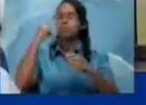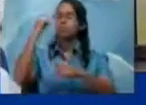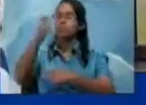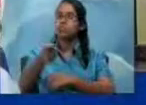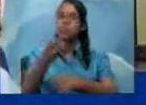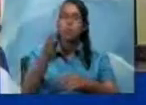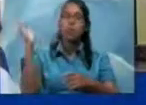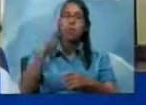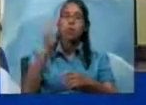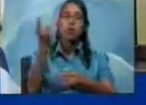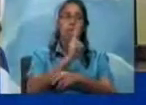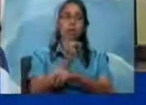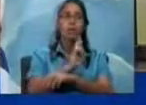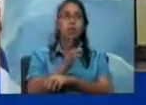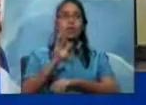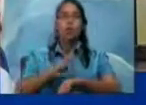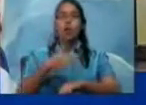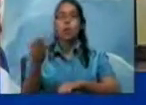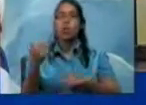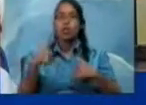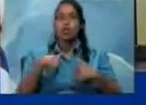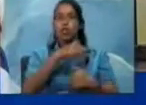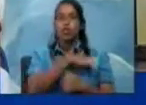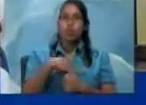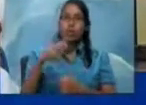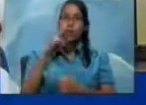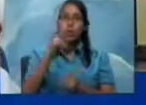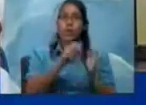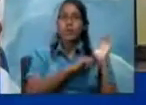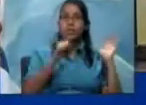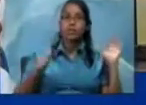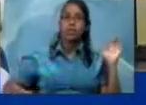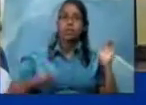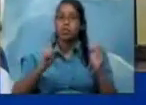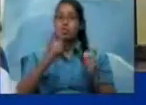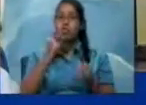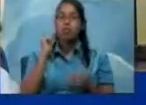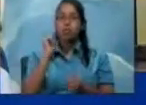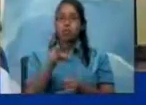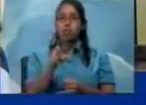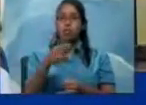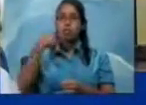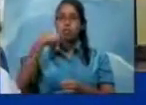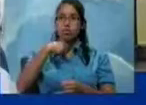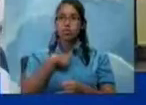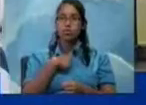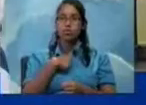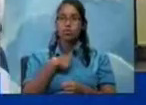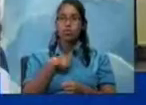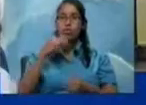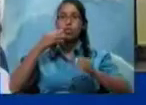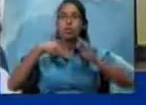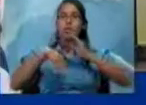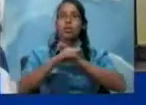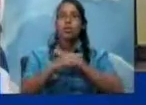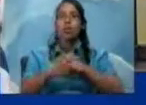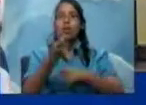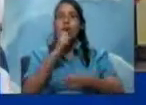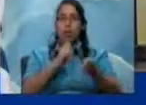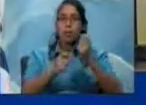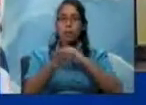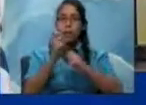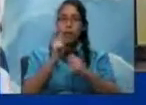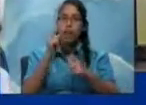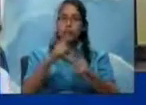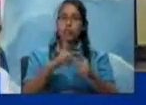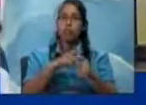y me vengo rapidito porque yo quiero ver al Señor él no dijo eso él dijo yo voy a pescar y